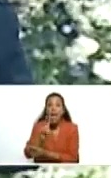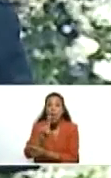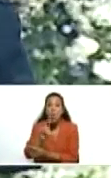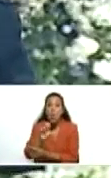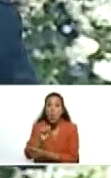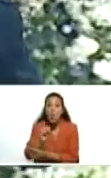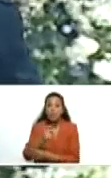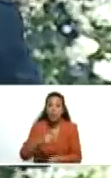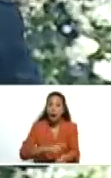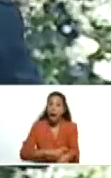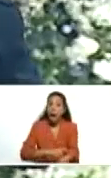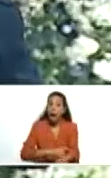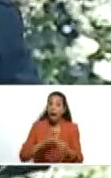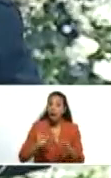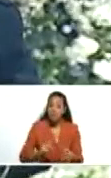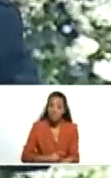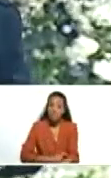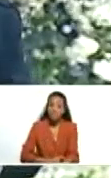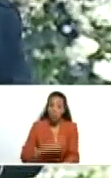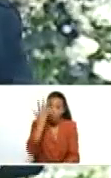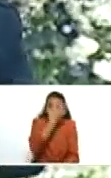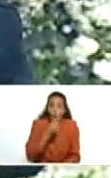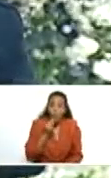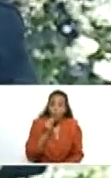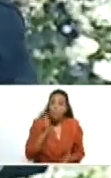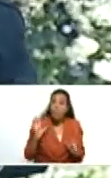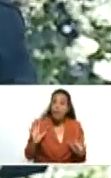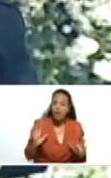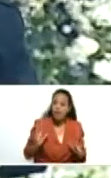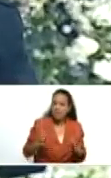jovial. Para él vivir era una alegría,